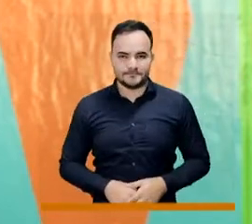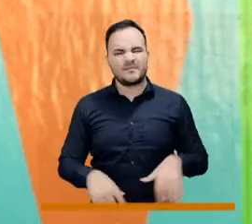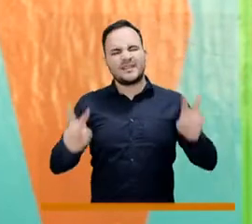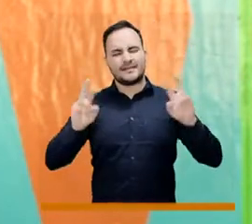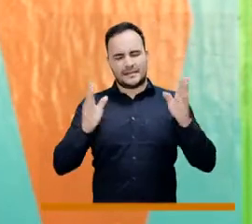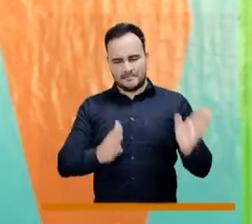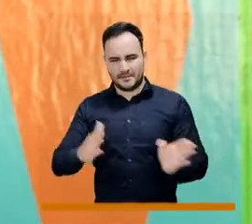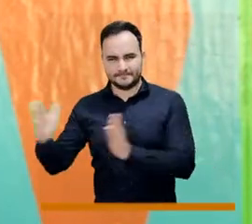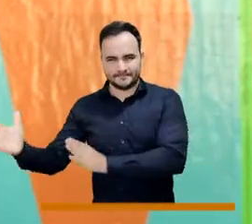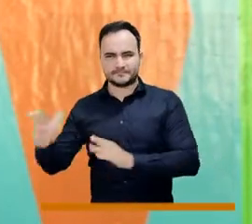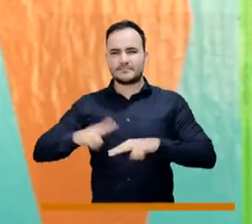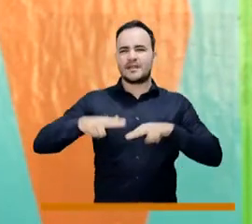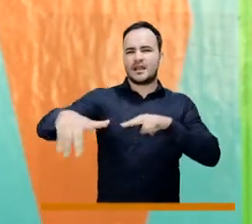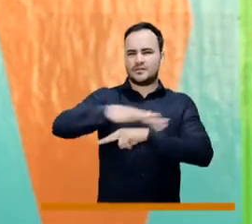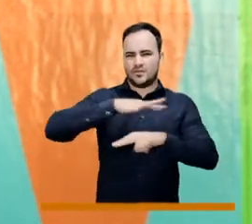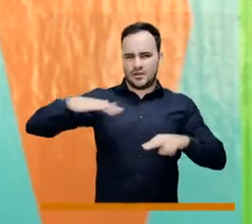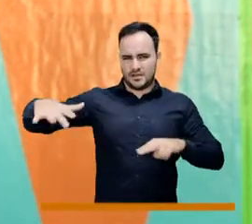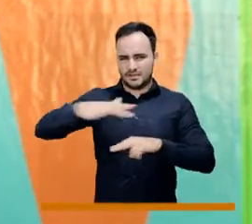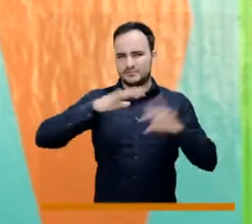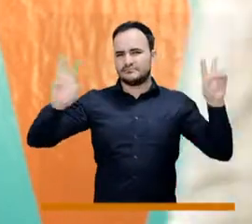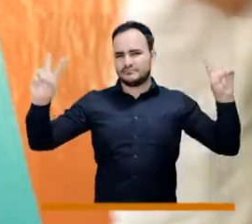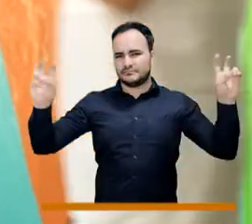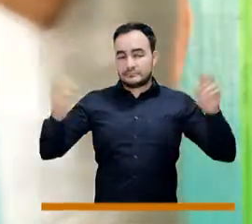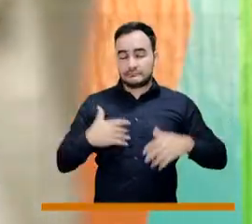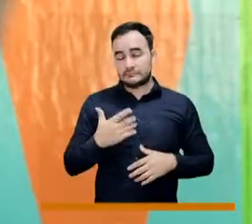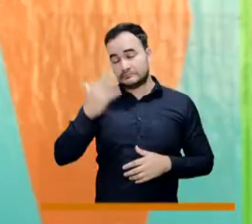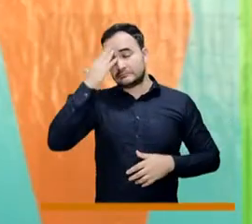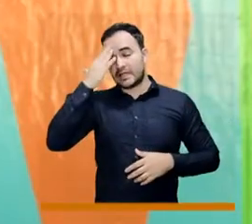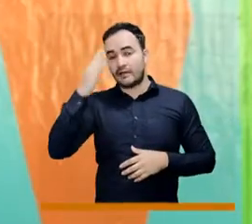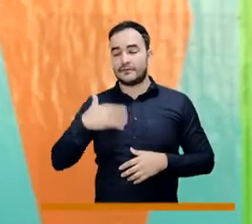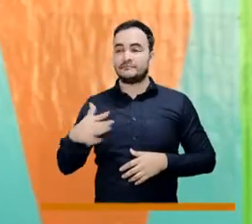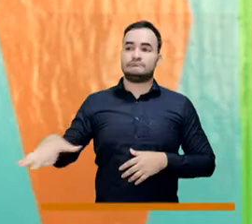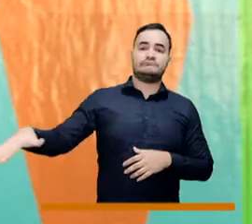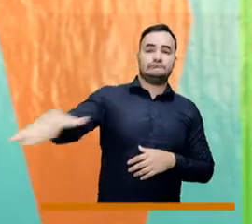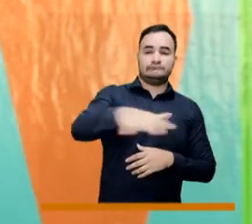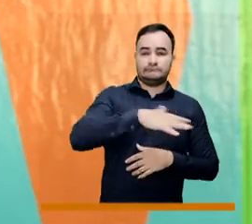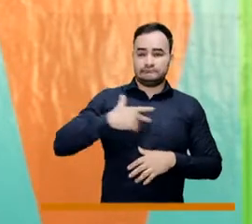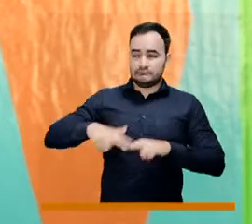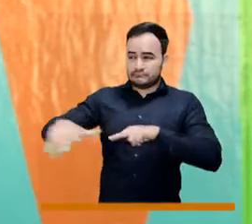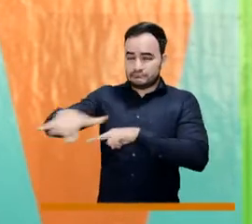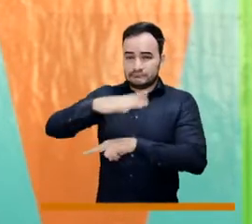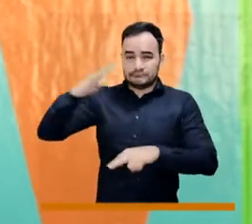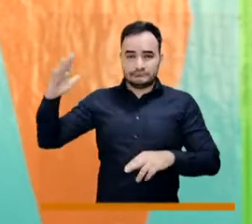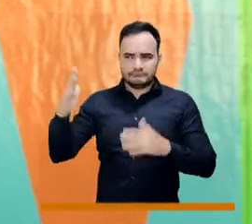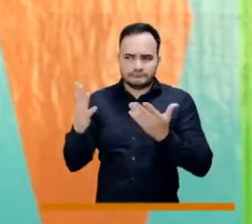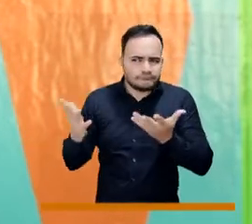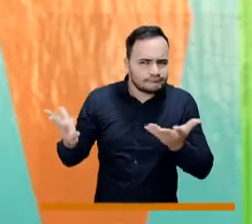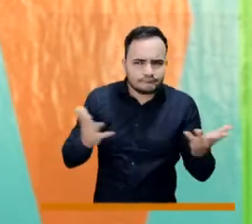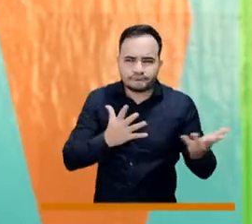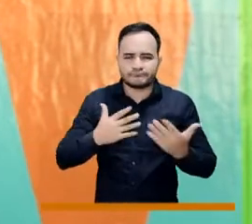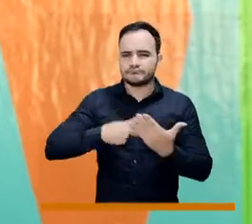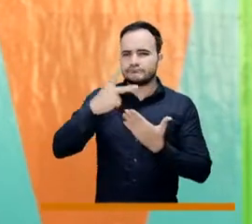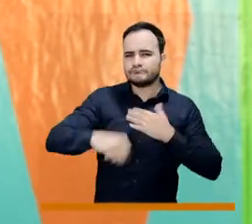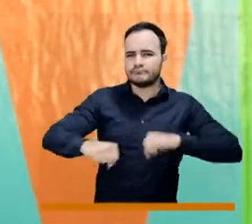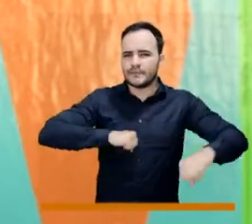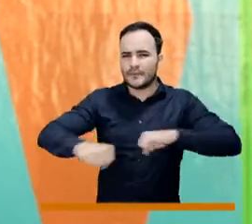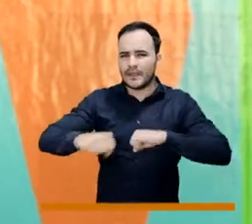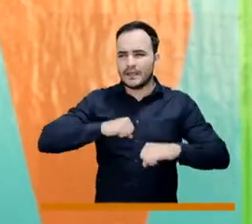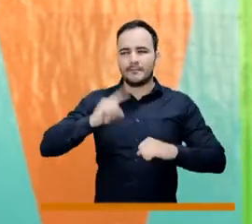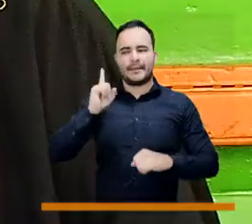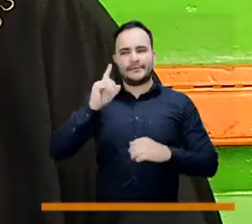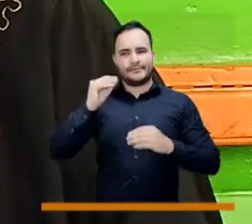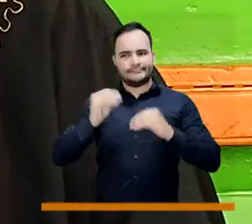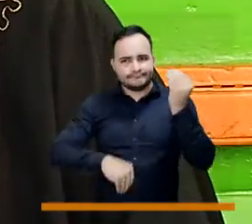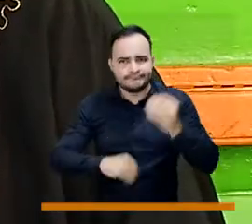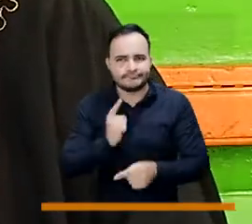observaciones sobre su capacidad de atender esas densidades urbanas están demandando del municipio una acción que no se ha